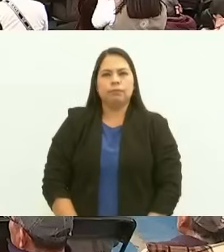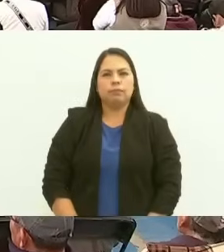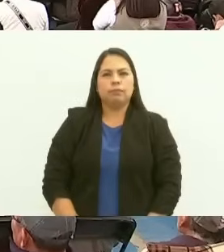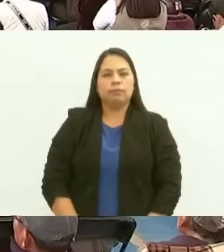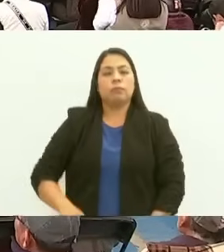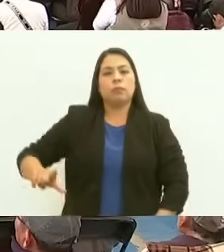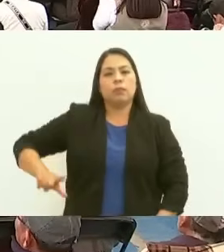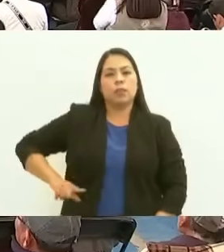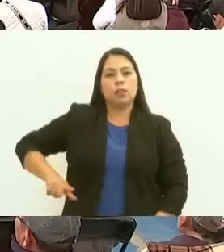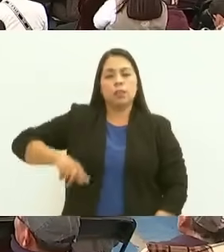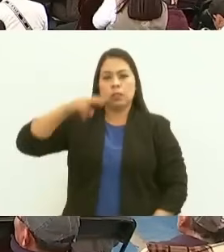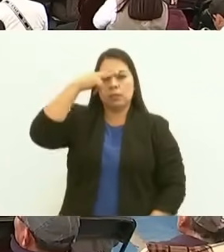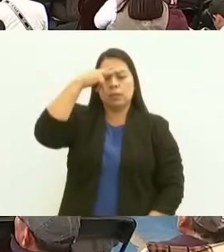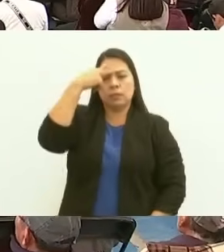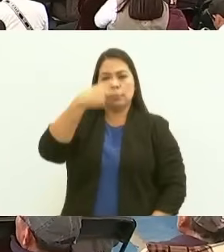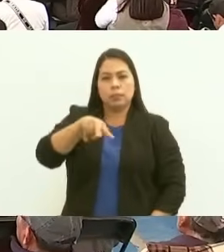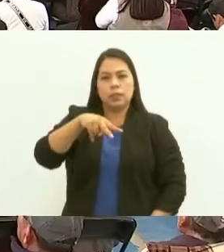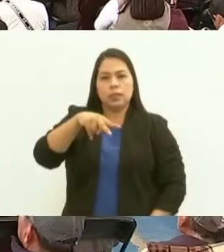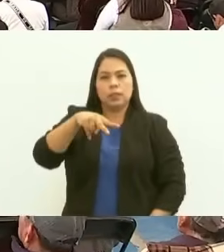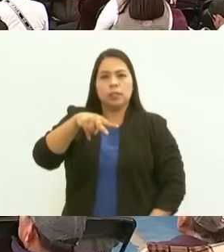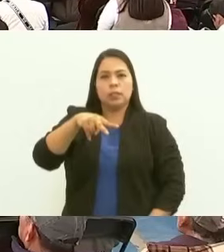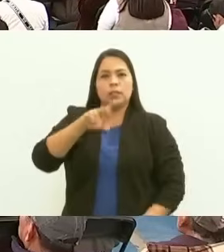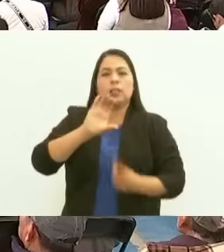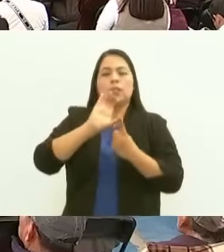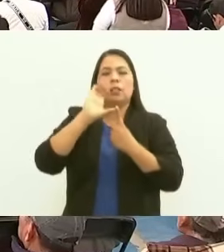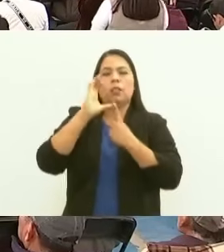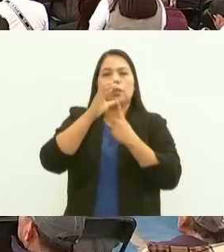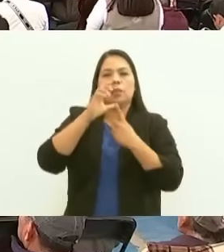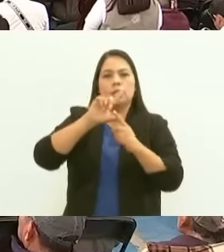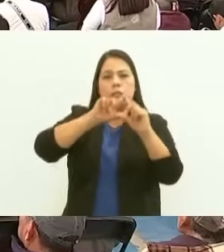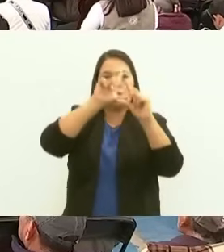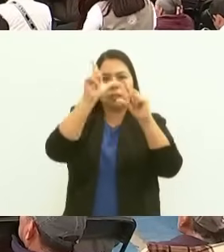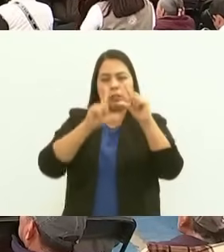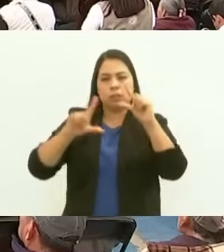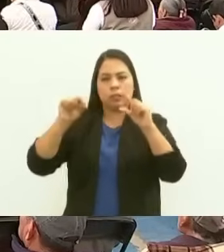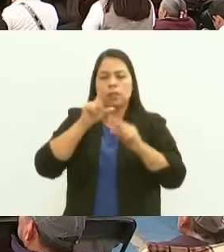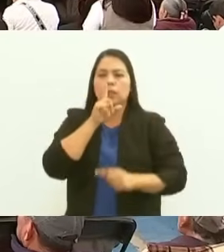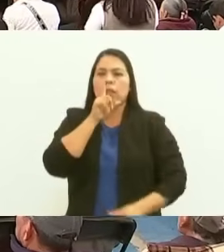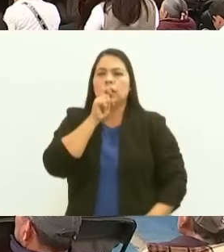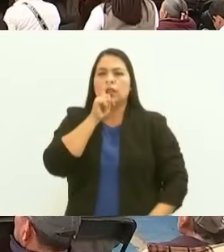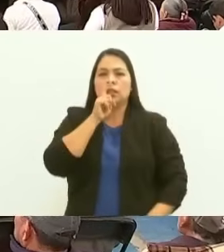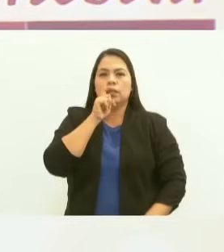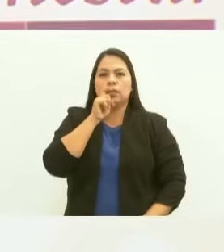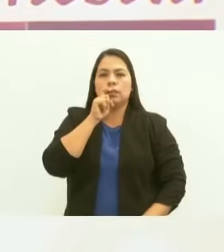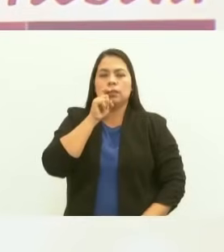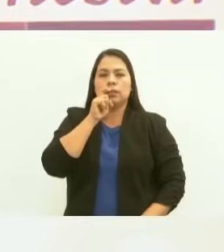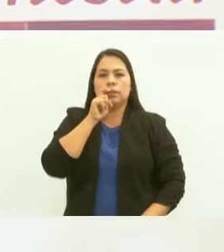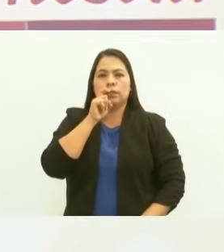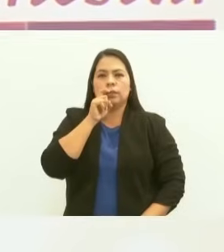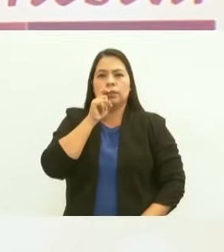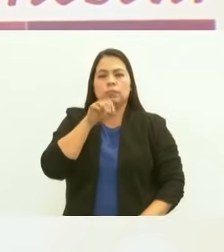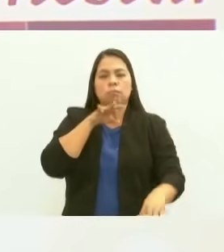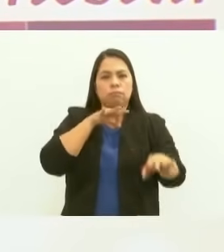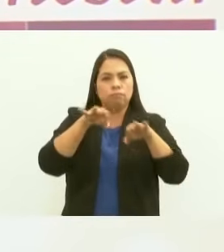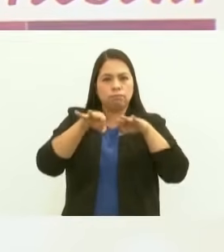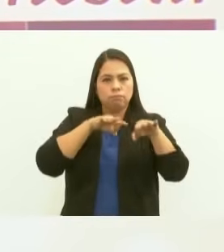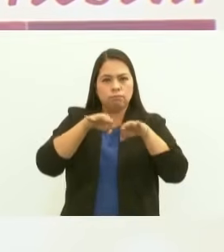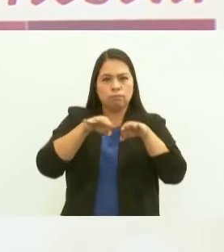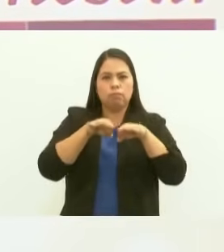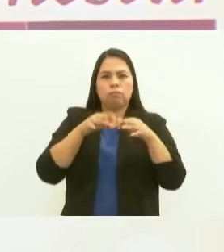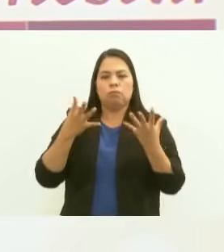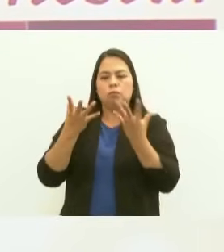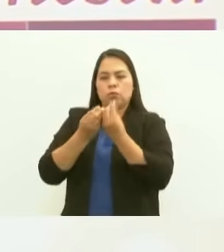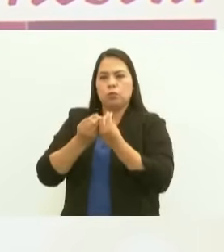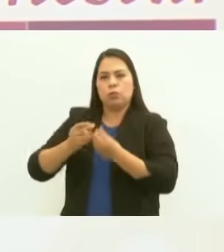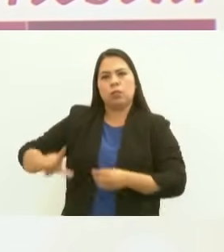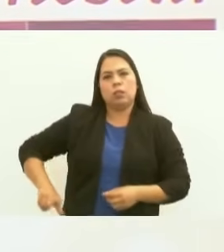El Gobierno de México y la Comisión Nacional del Agua, coordinadamente trabajando con el gobierno del